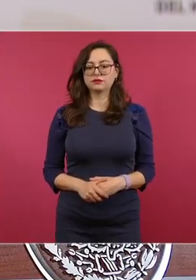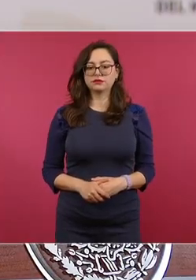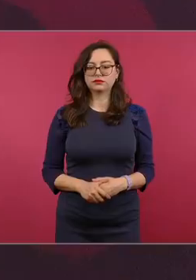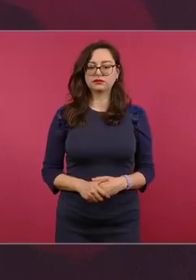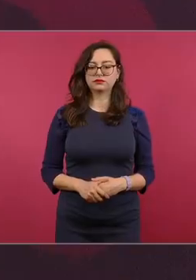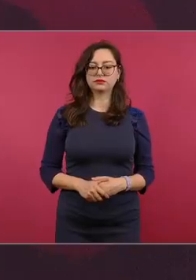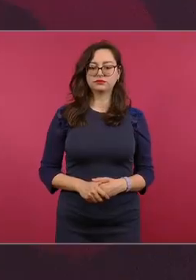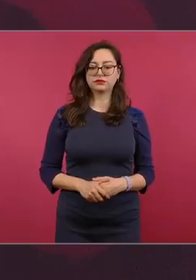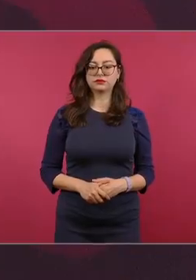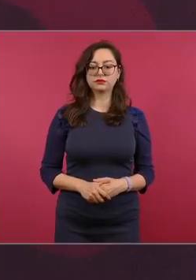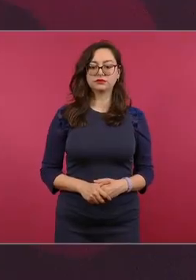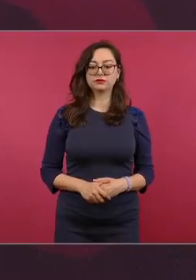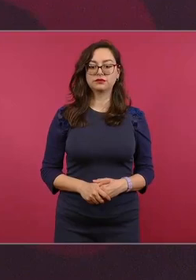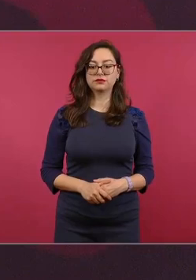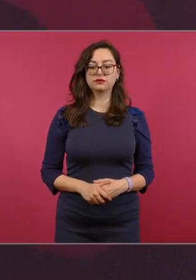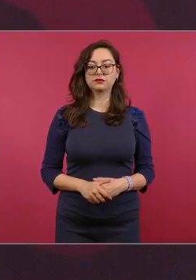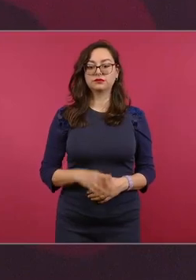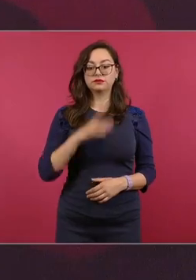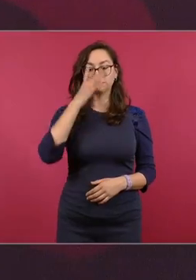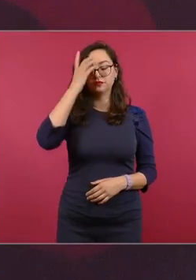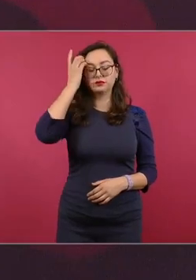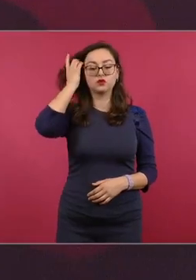En una ocasión me planteó